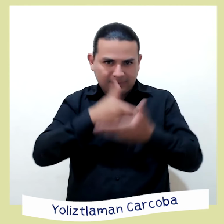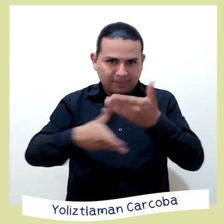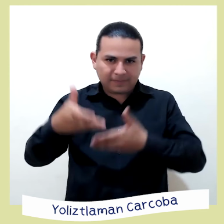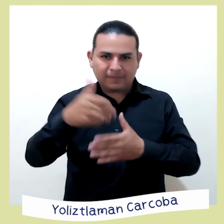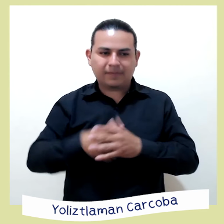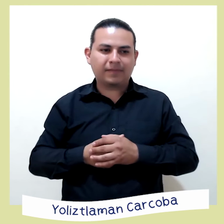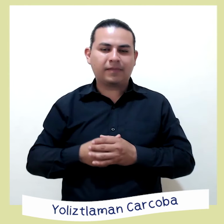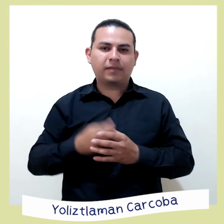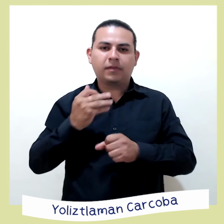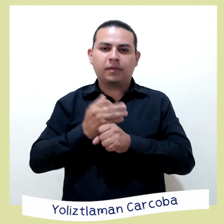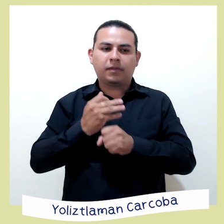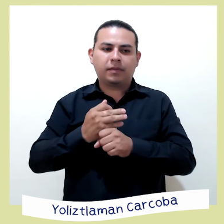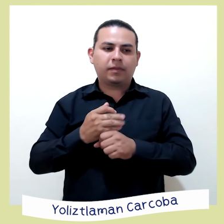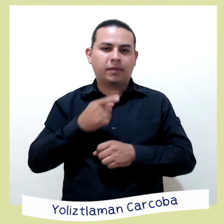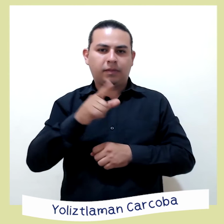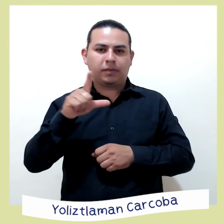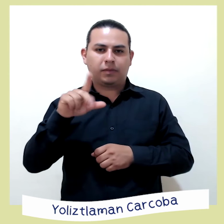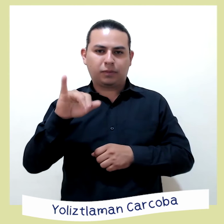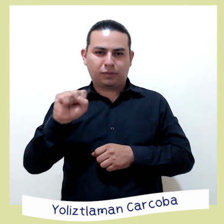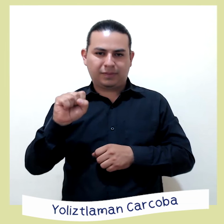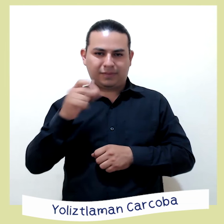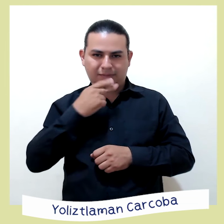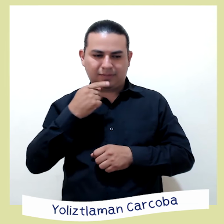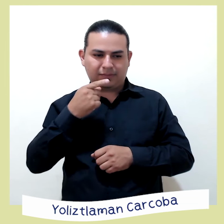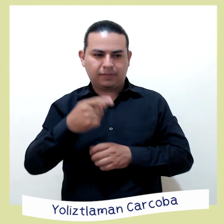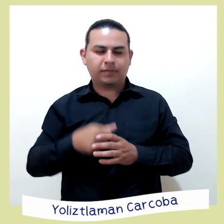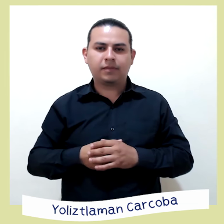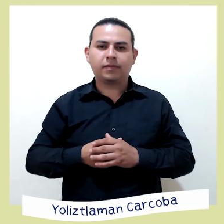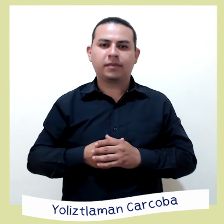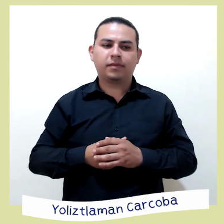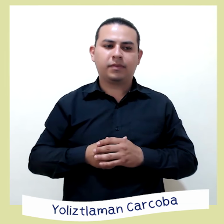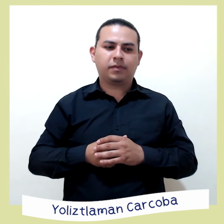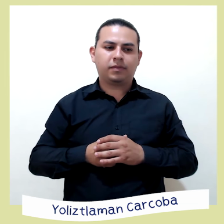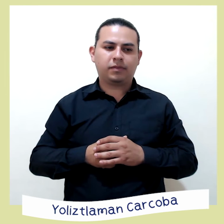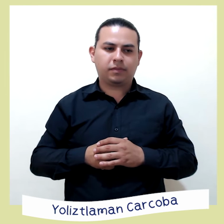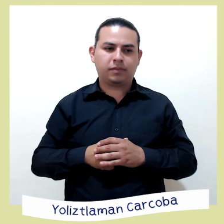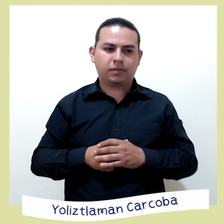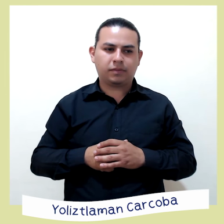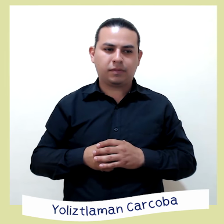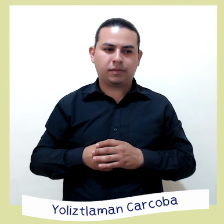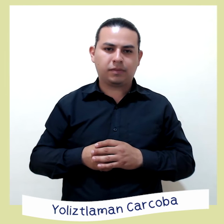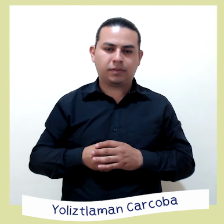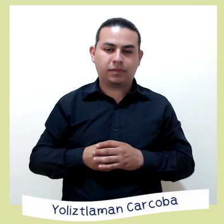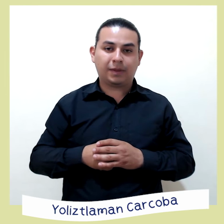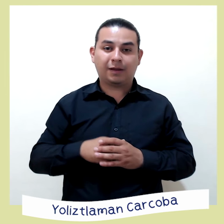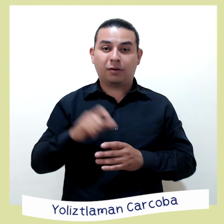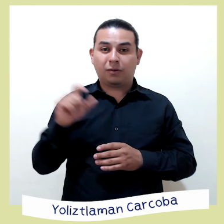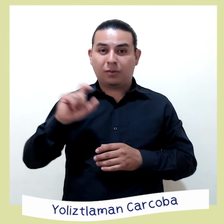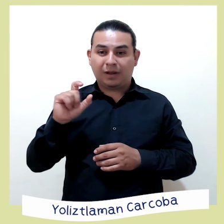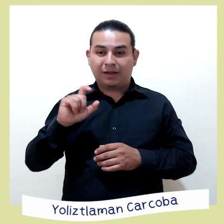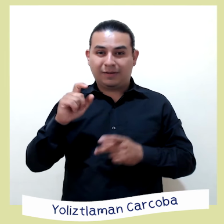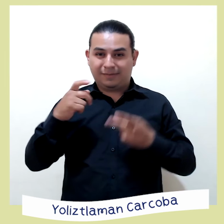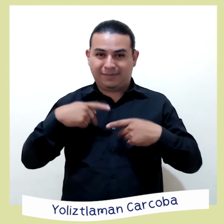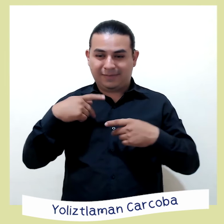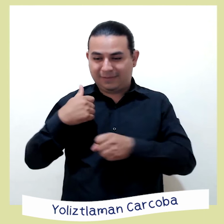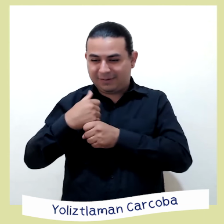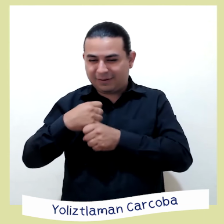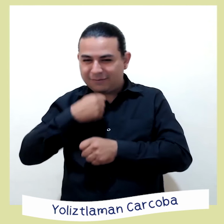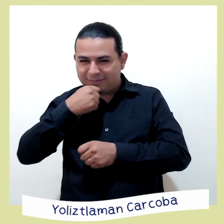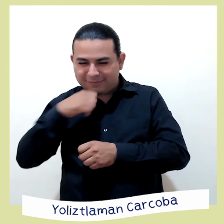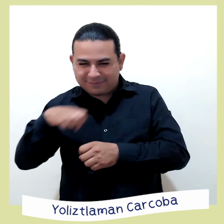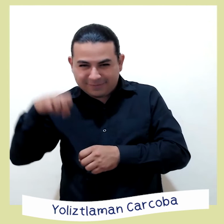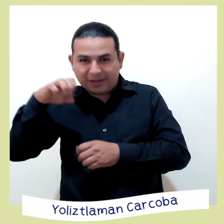sus conocimientos y sus reflexiones. Empezaré otra vez contigo, Luis Miguel, y la pregunta es, ¿qué es el